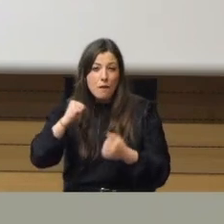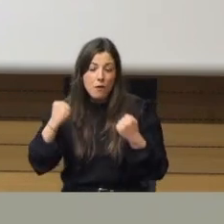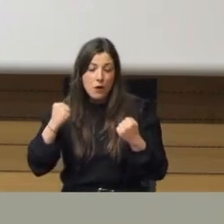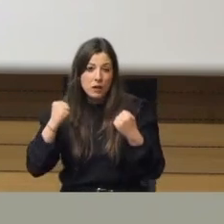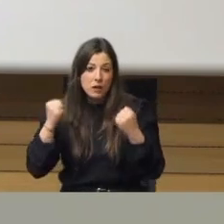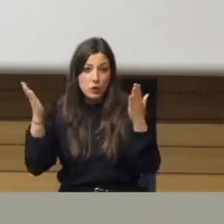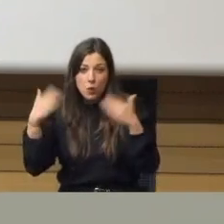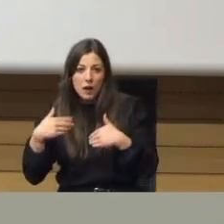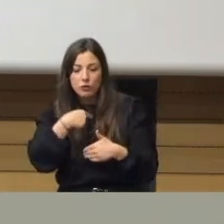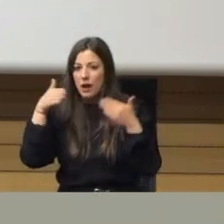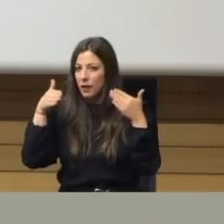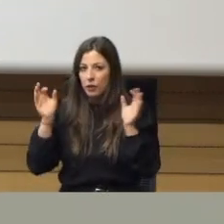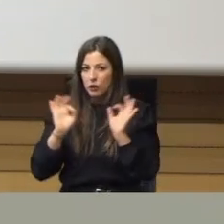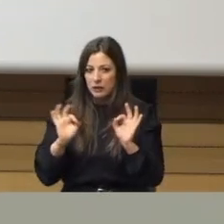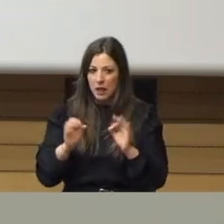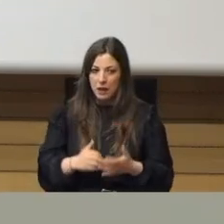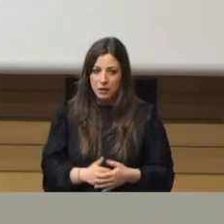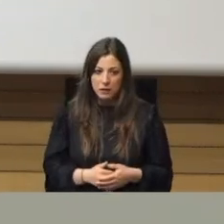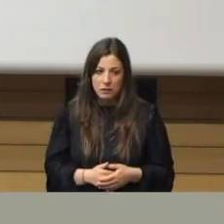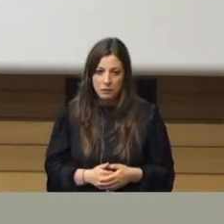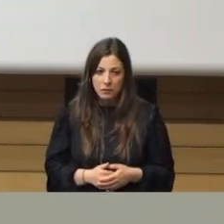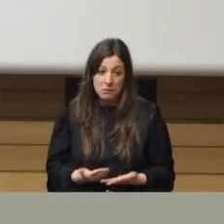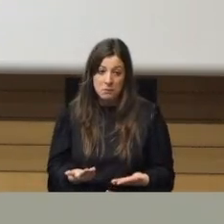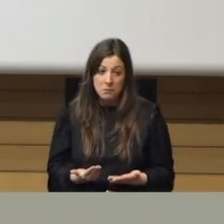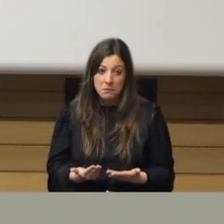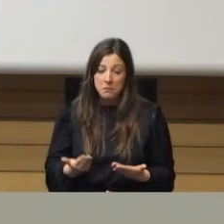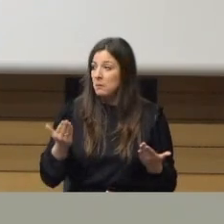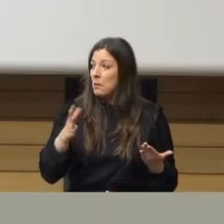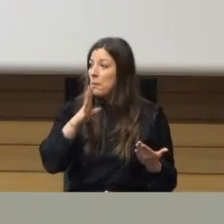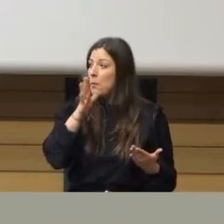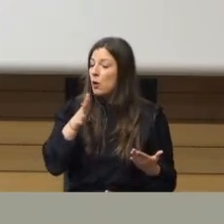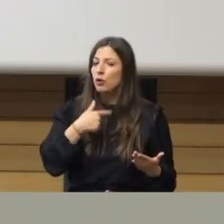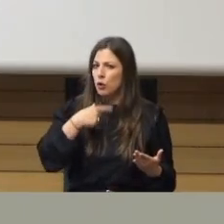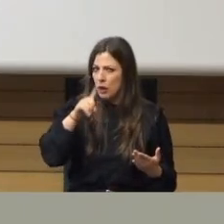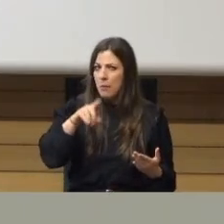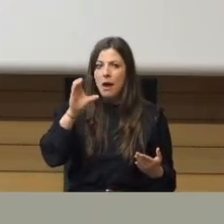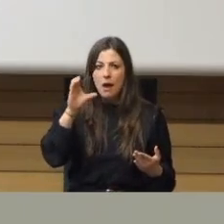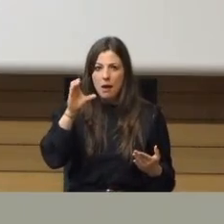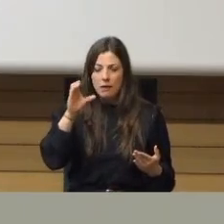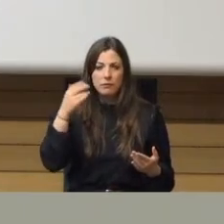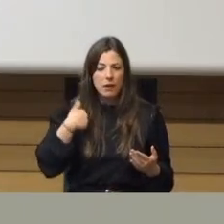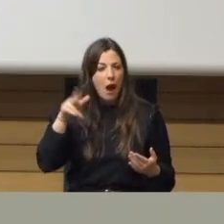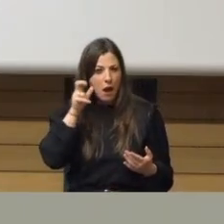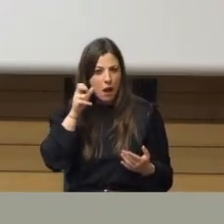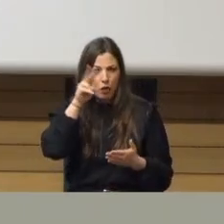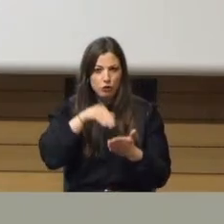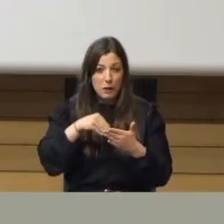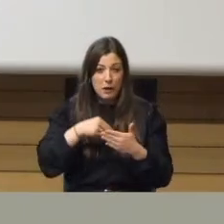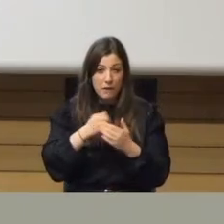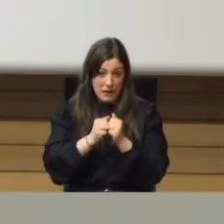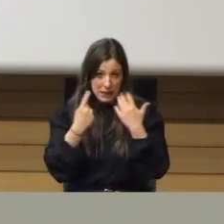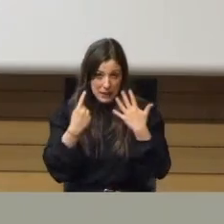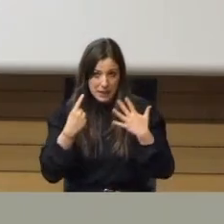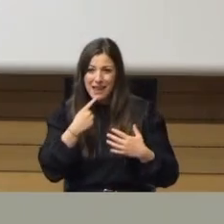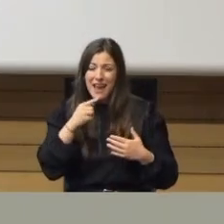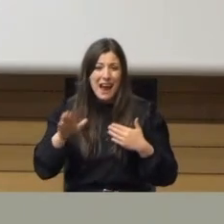Es decir, llega y todavía he escuchado todavía en el año 2026, es que hasta que no tocan